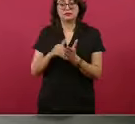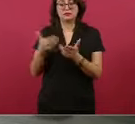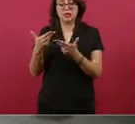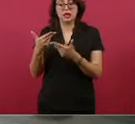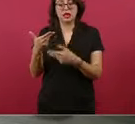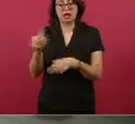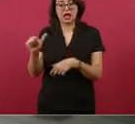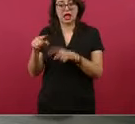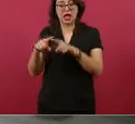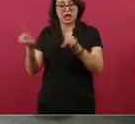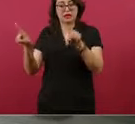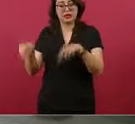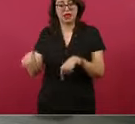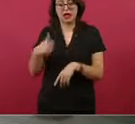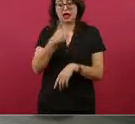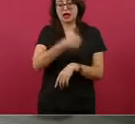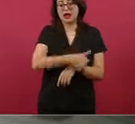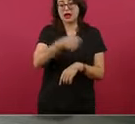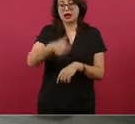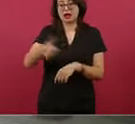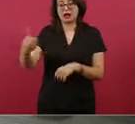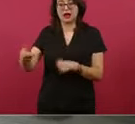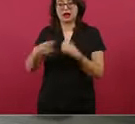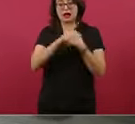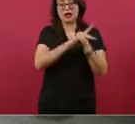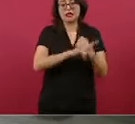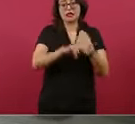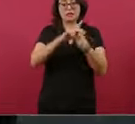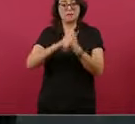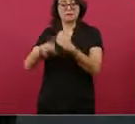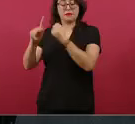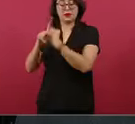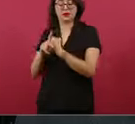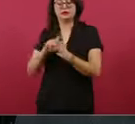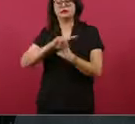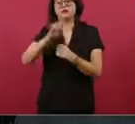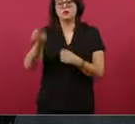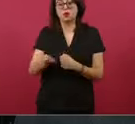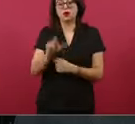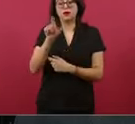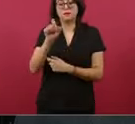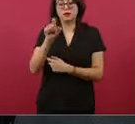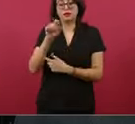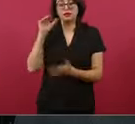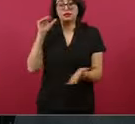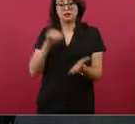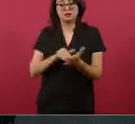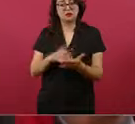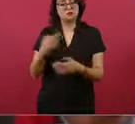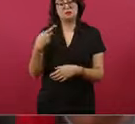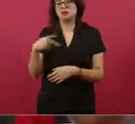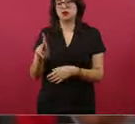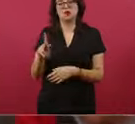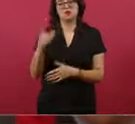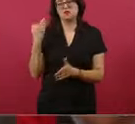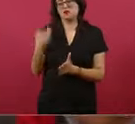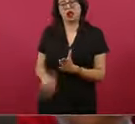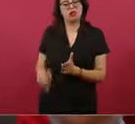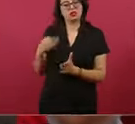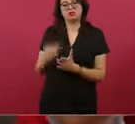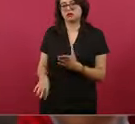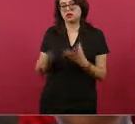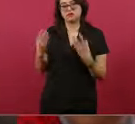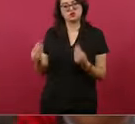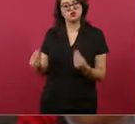país, y después se acuerda que acordaron duplicarlos. Pues digamos que los números no están de su lado, presidente. Y luego también,